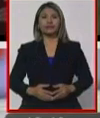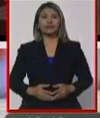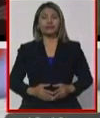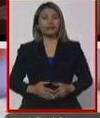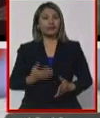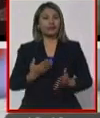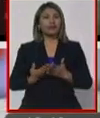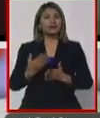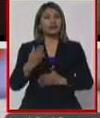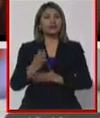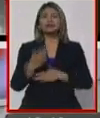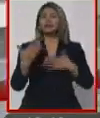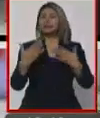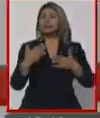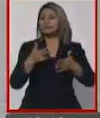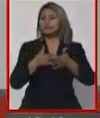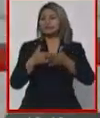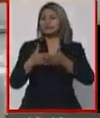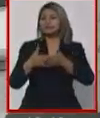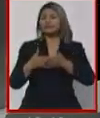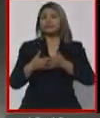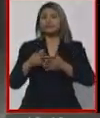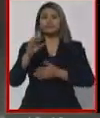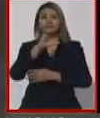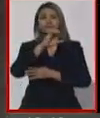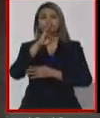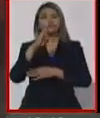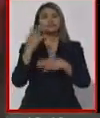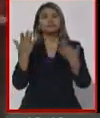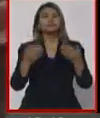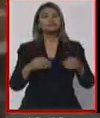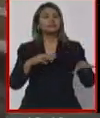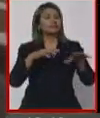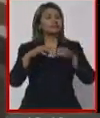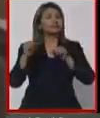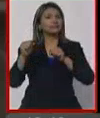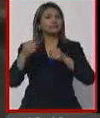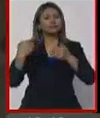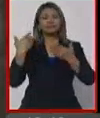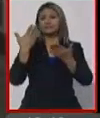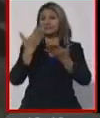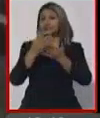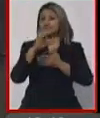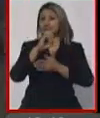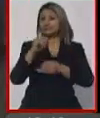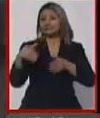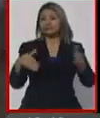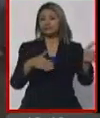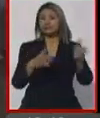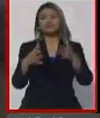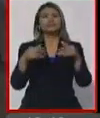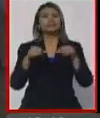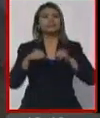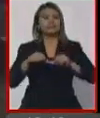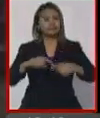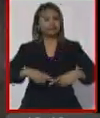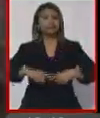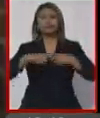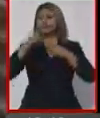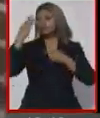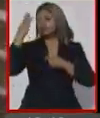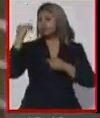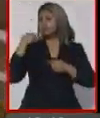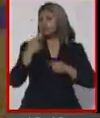¿Qué tal, comienza? Muy buenas tardes. Nos encontramos en la terminal de buses de Cochabamba, donde las salidas hacia el oriente por la carretera nueva continúan suspendidas.